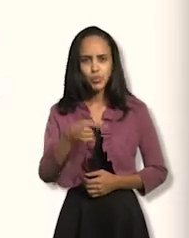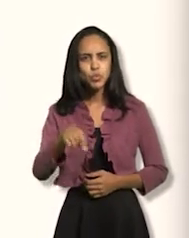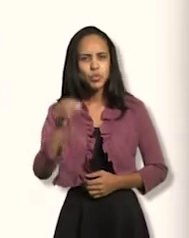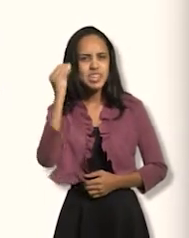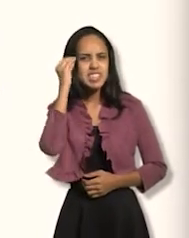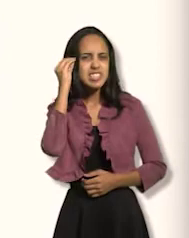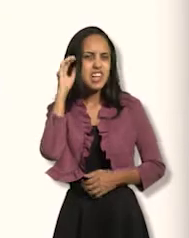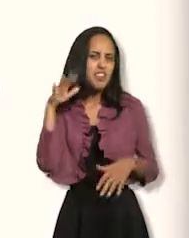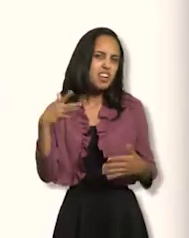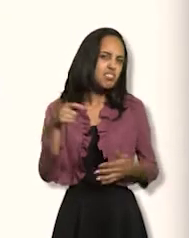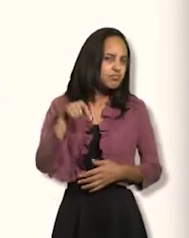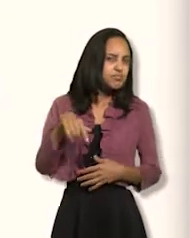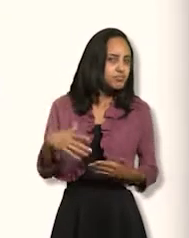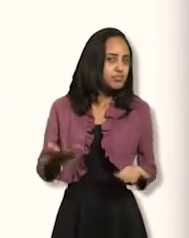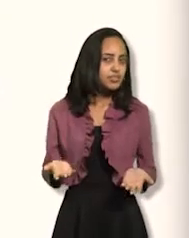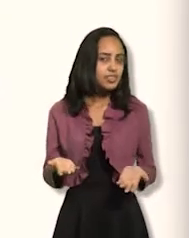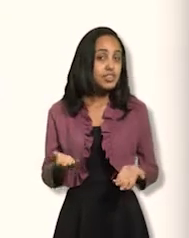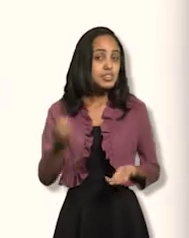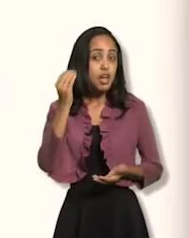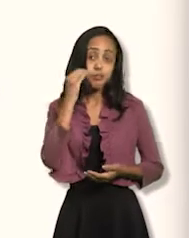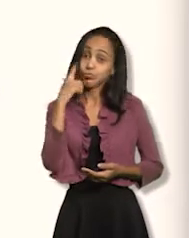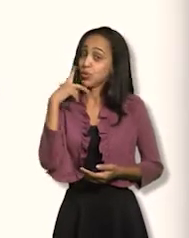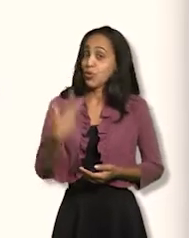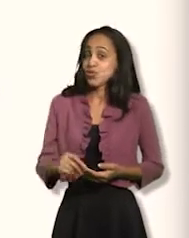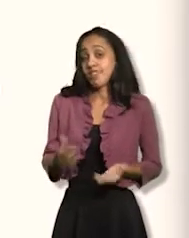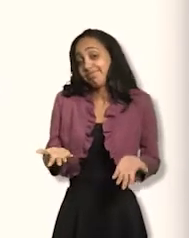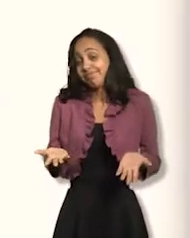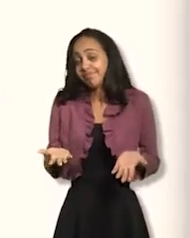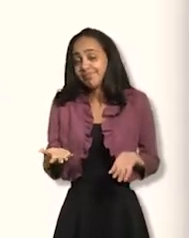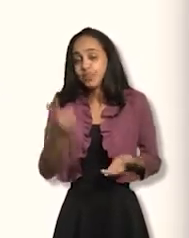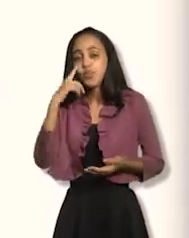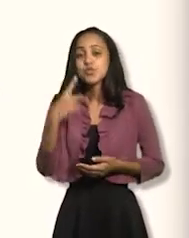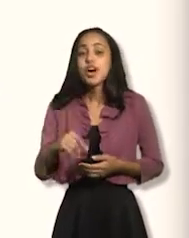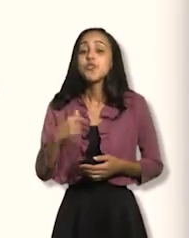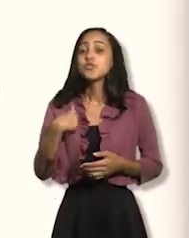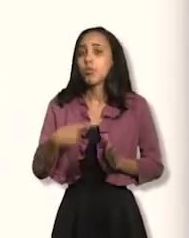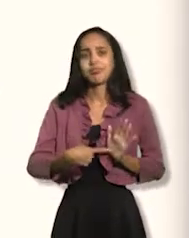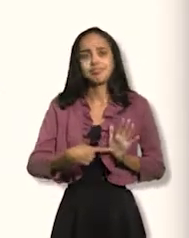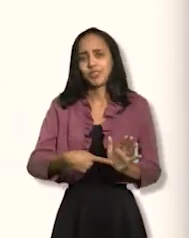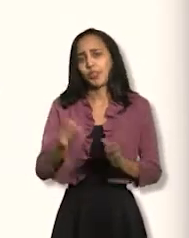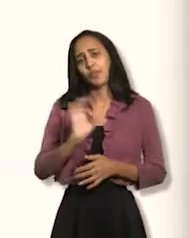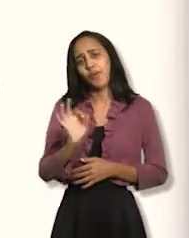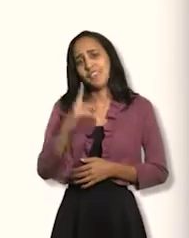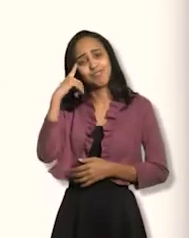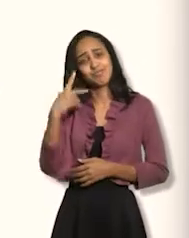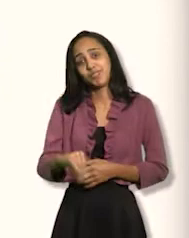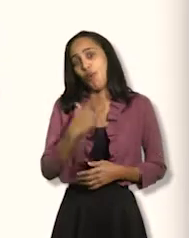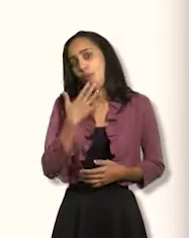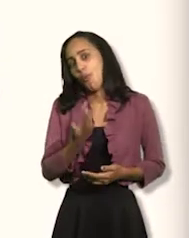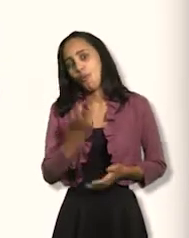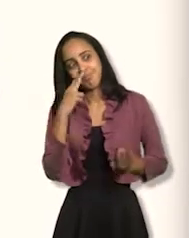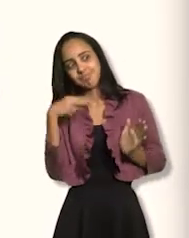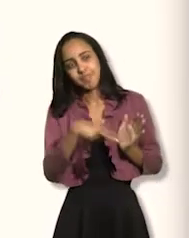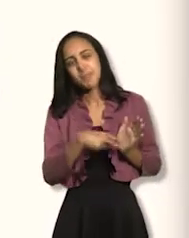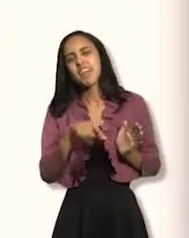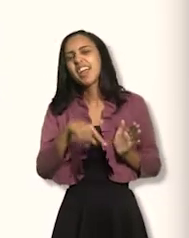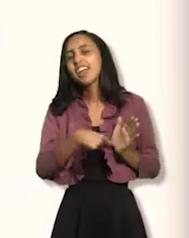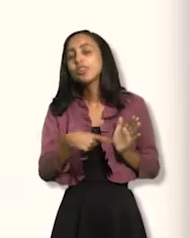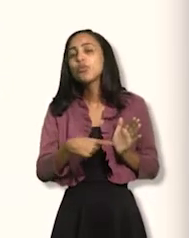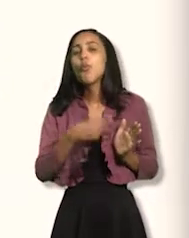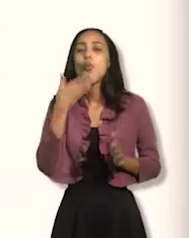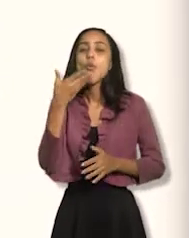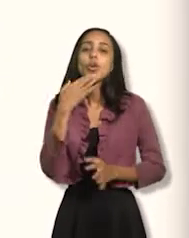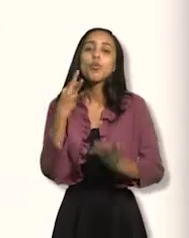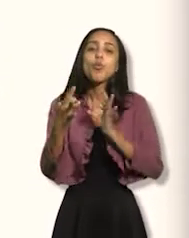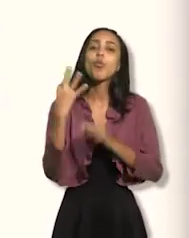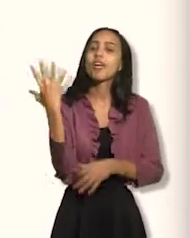¿Ustedes saben qué es esto? Claro que no, si no se los he enseñado todavía Es un cuento